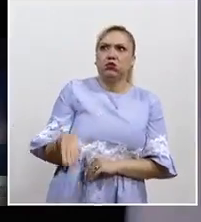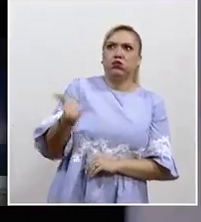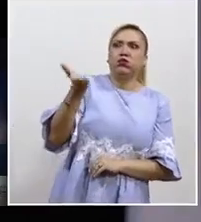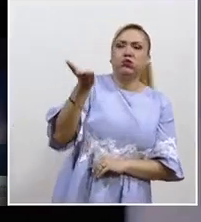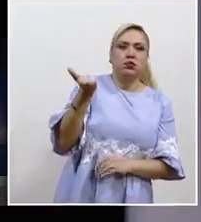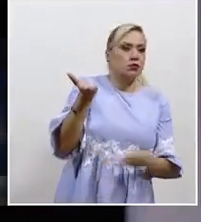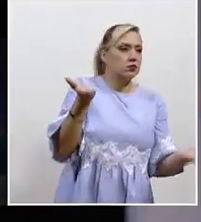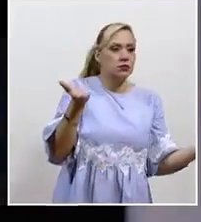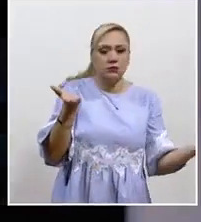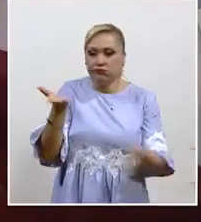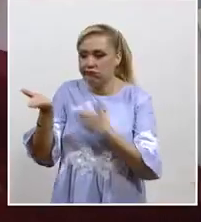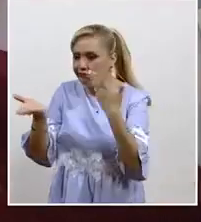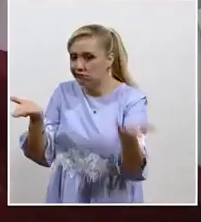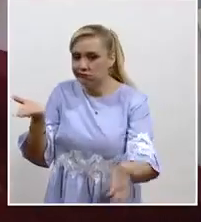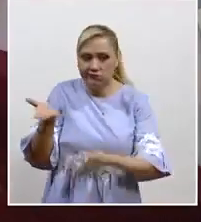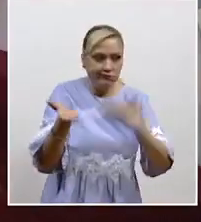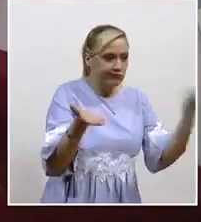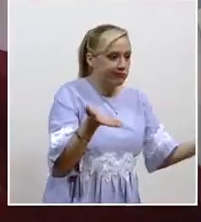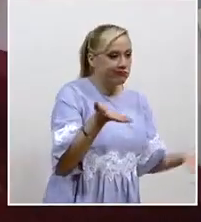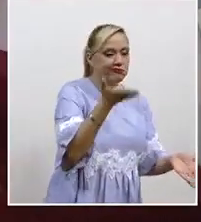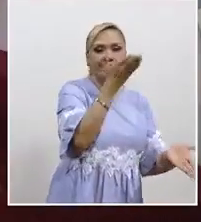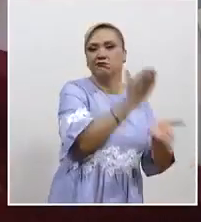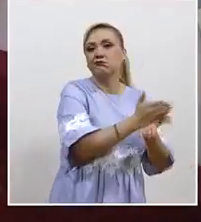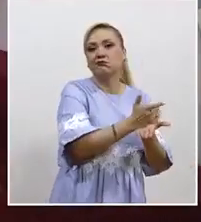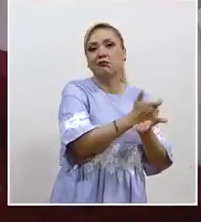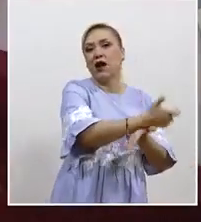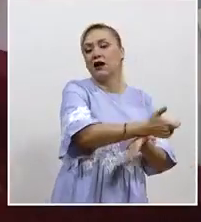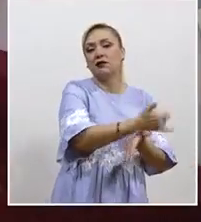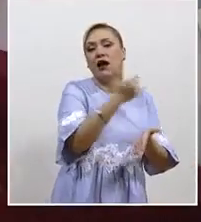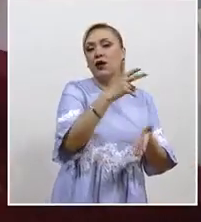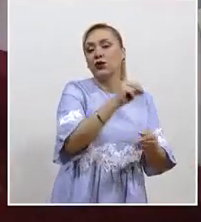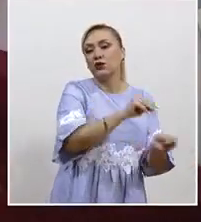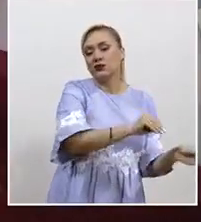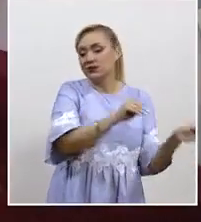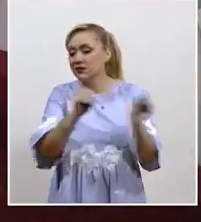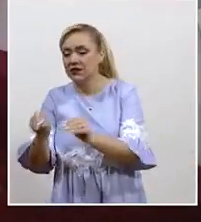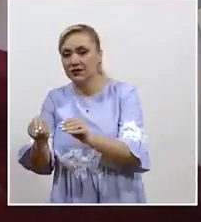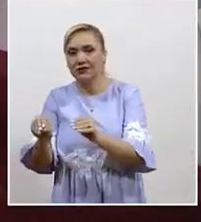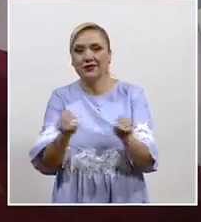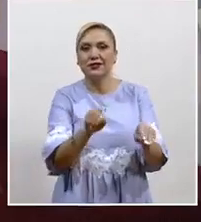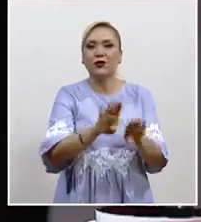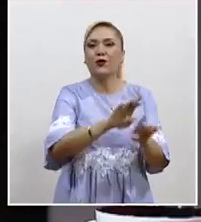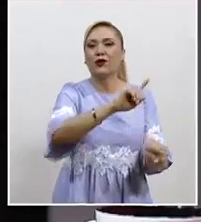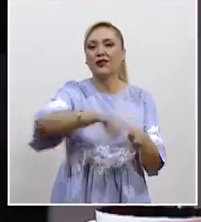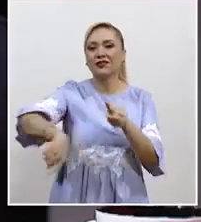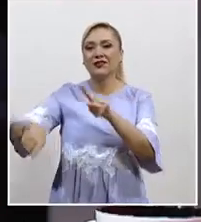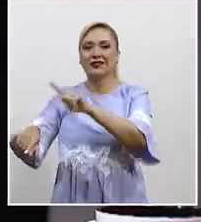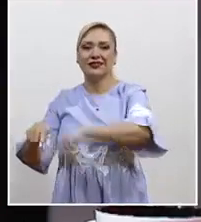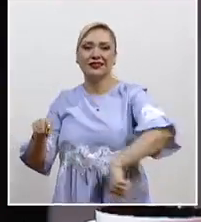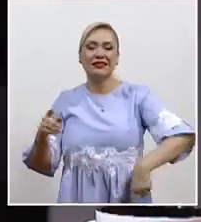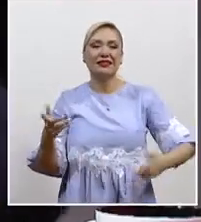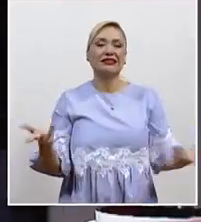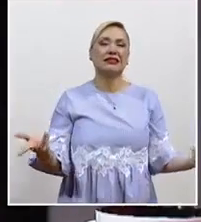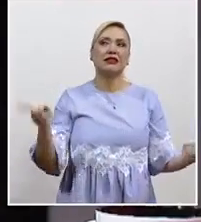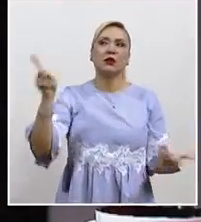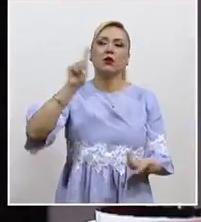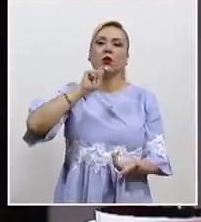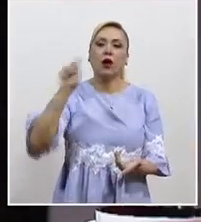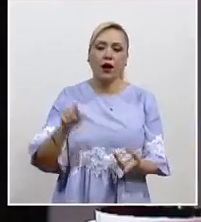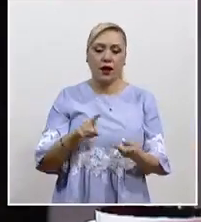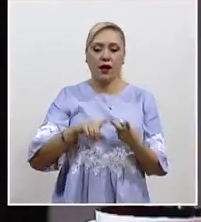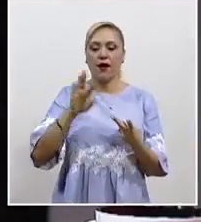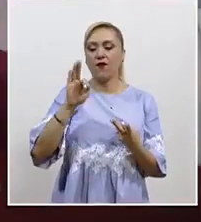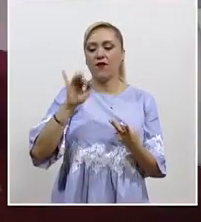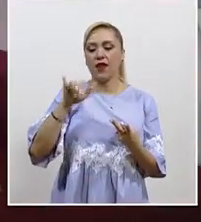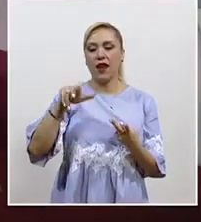tenemos que dejar en materia geopolítica señalaron que se prepara una nueva configuración con el ingreso de ucrania finlandia y suecia